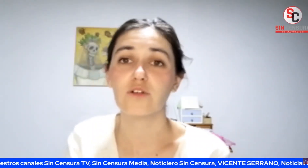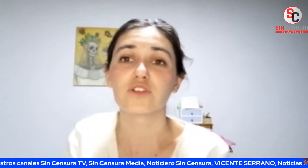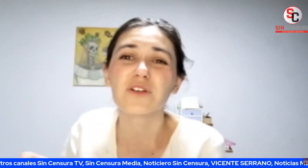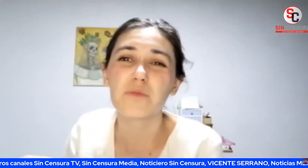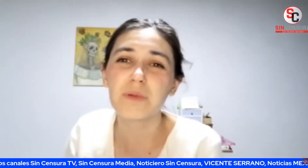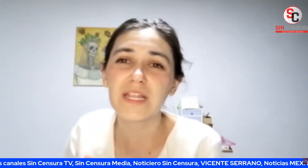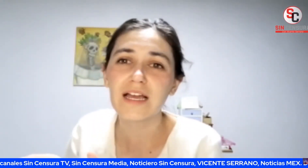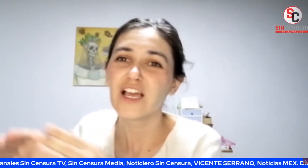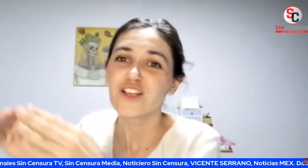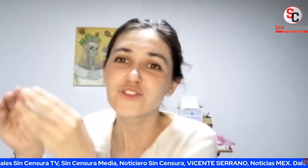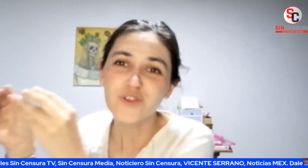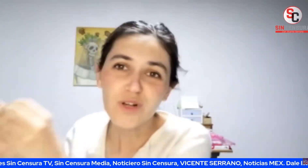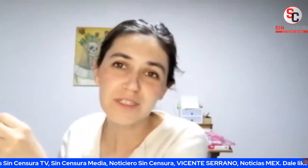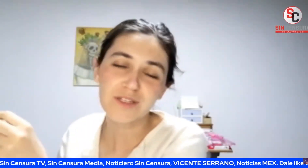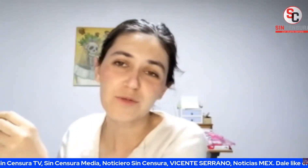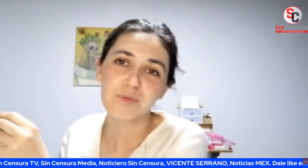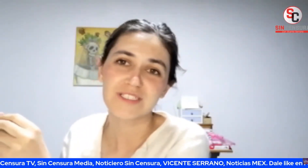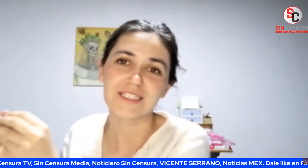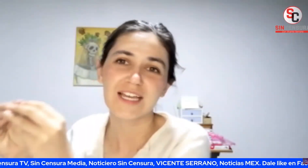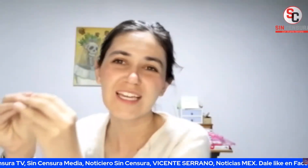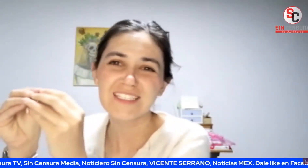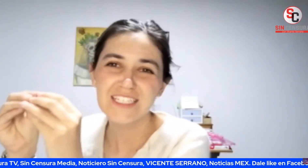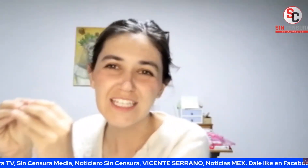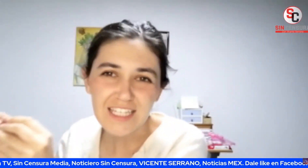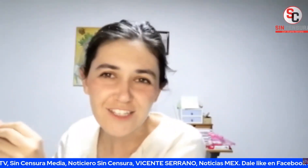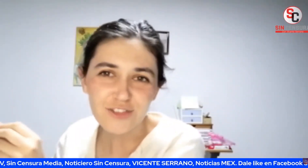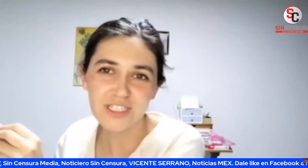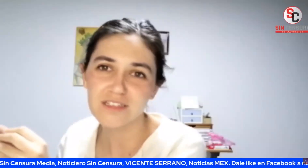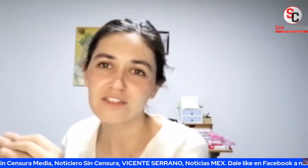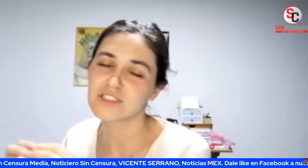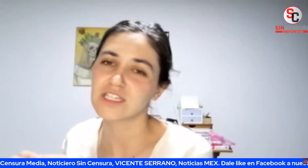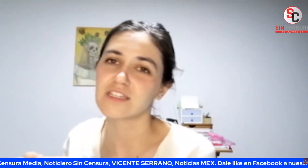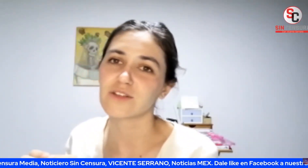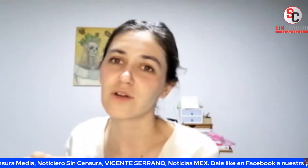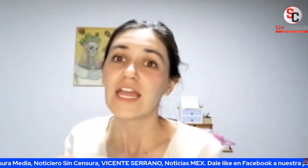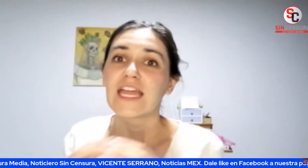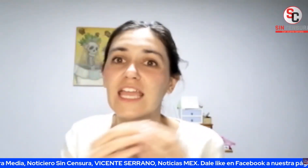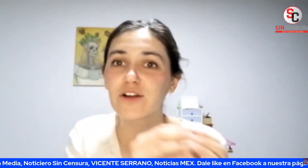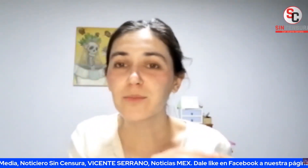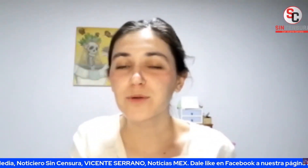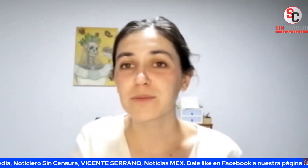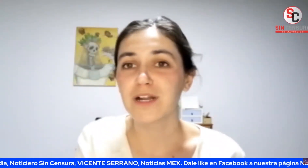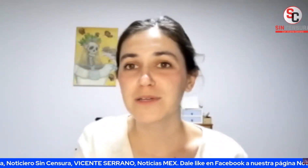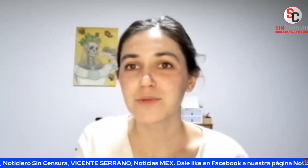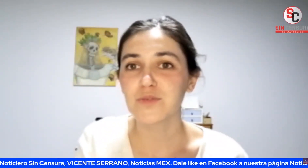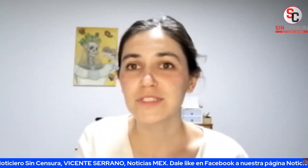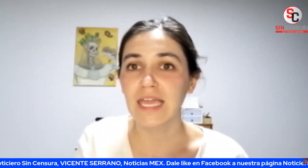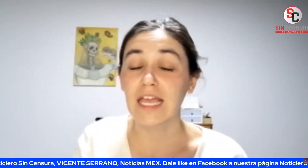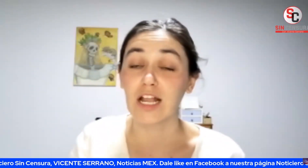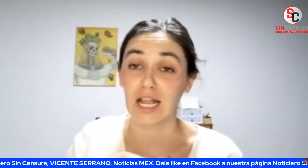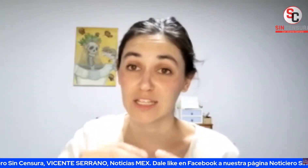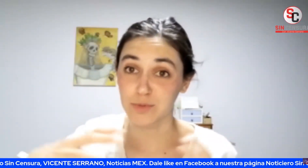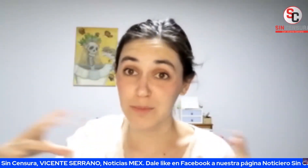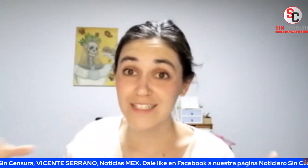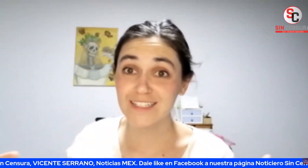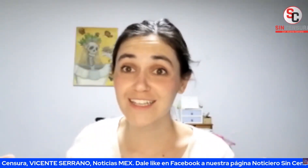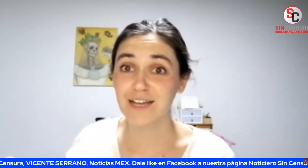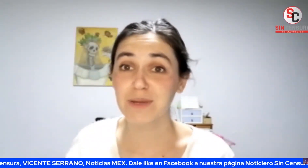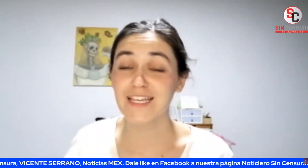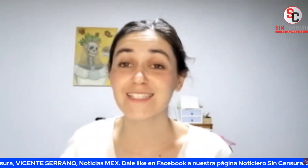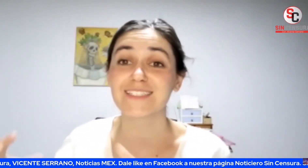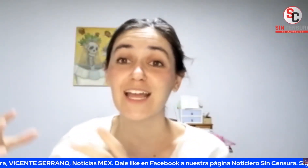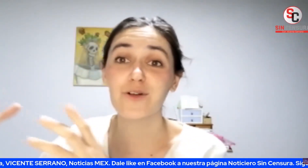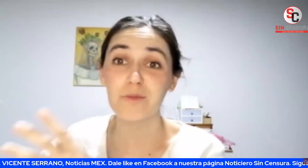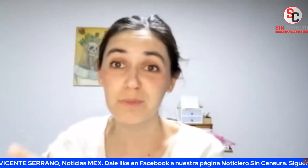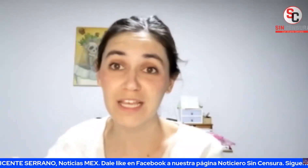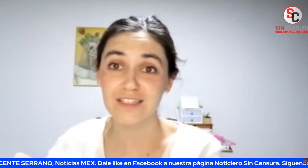cumplía, ¿no? O se cumplía solamente un porcentaje chiquitito. Y ahora por primera vez vemos que las promesas de